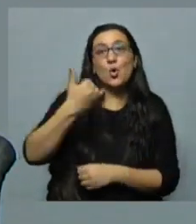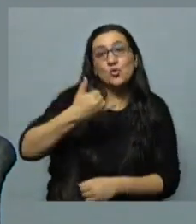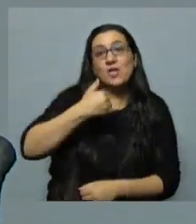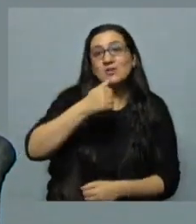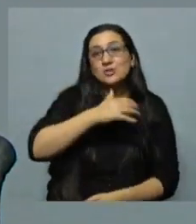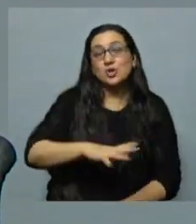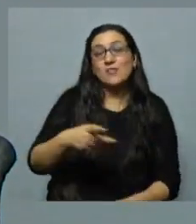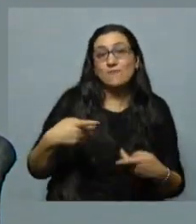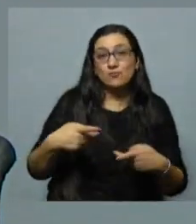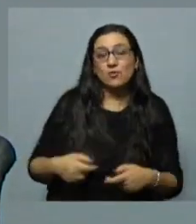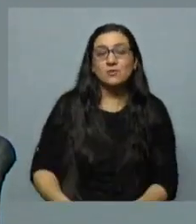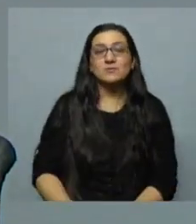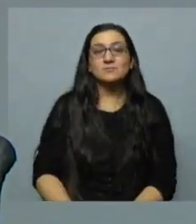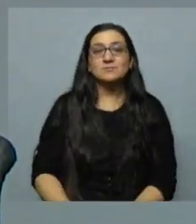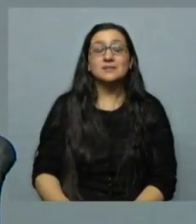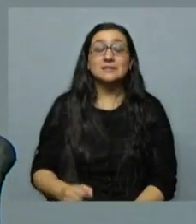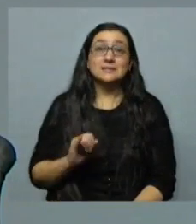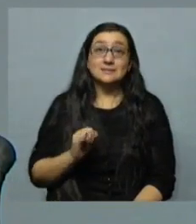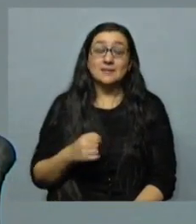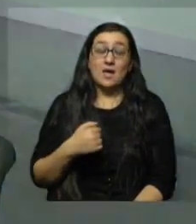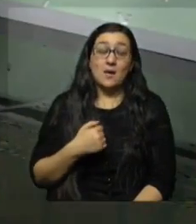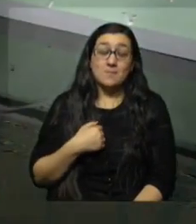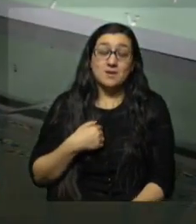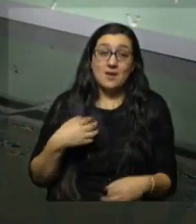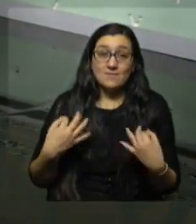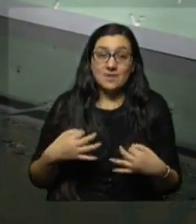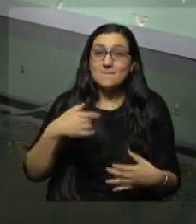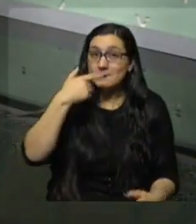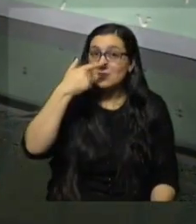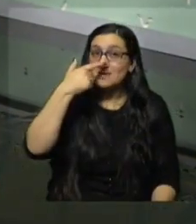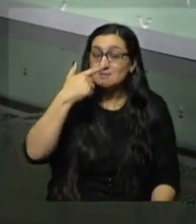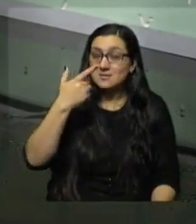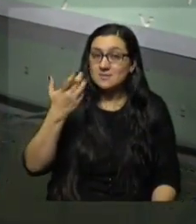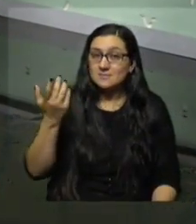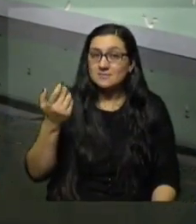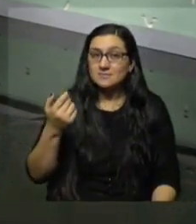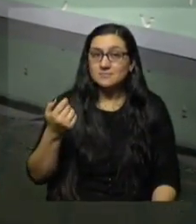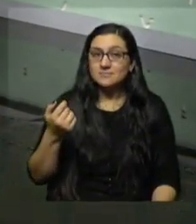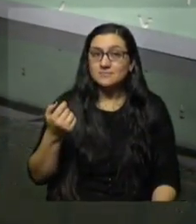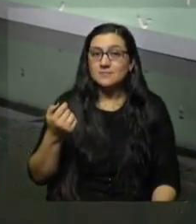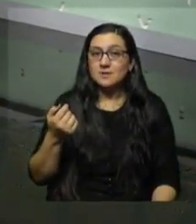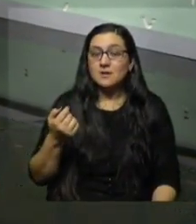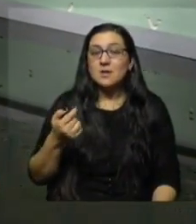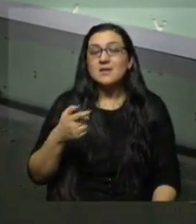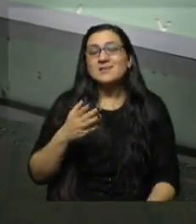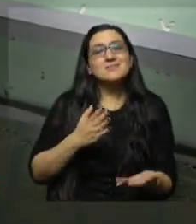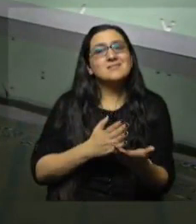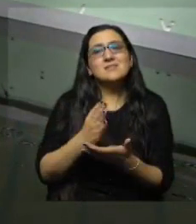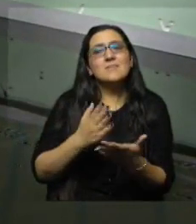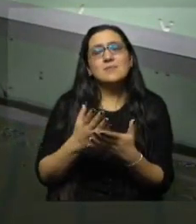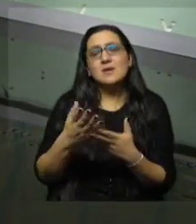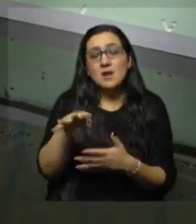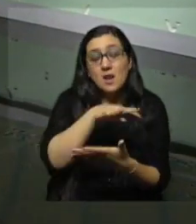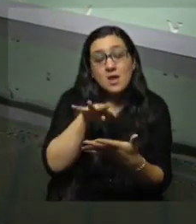Sí, eso a mí la verdad que me interesa, es eso, ¿no? De haber consumido siempre mucha